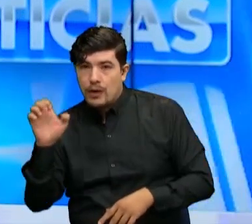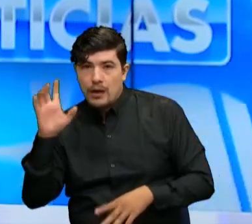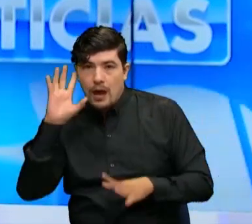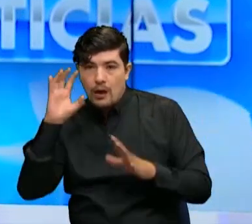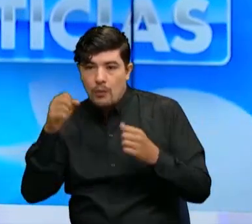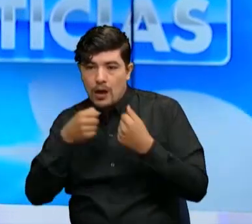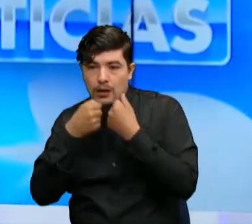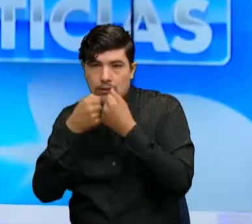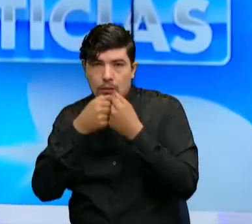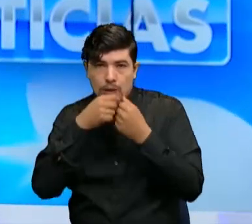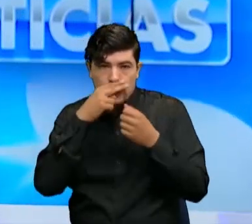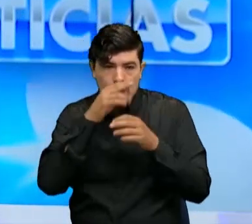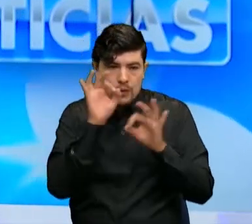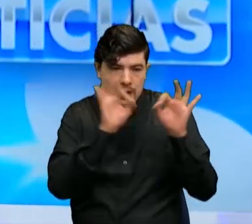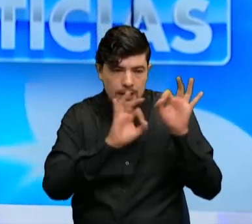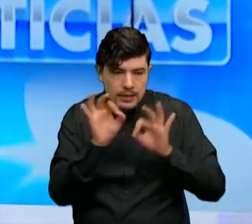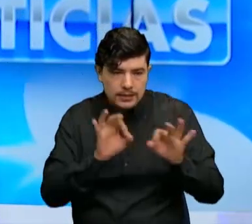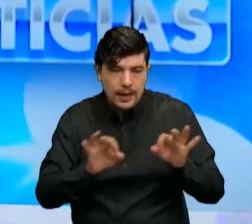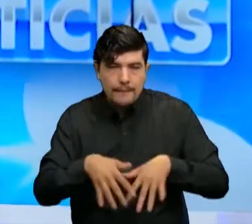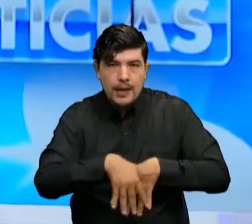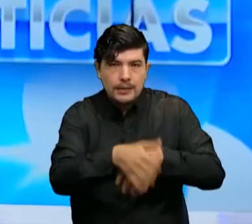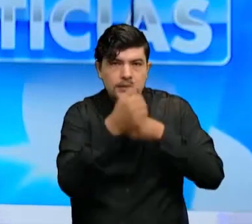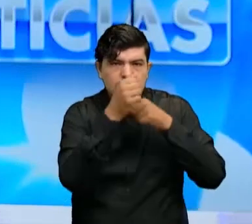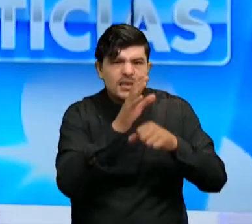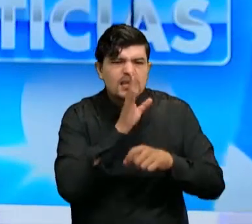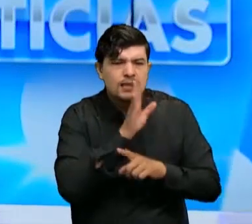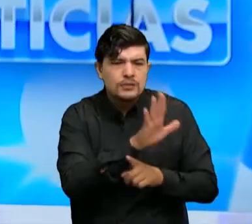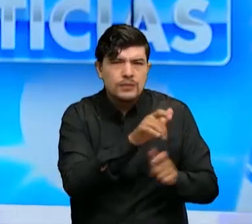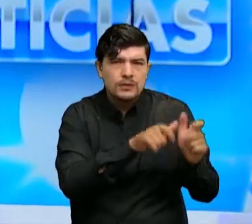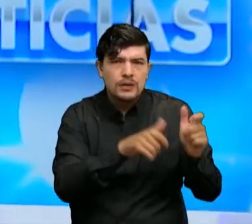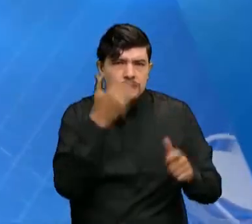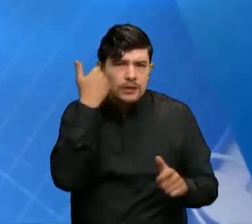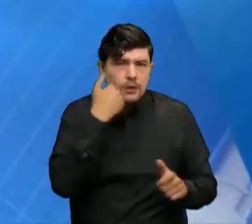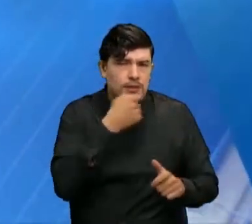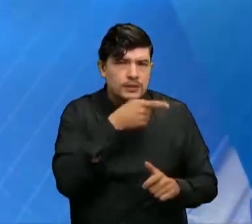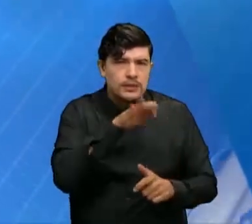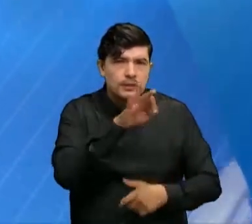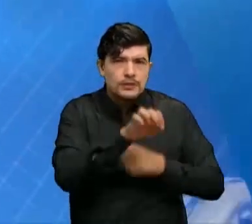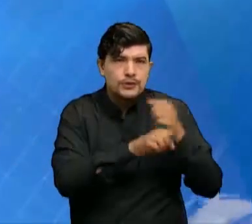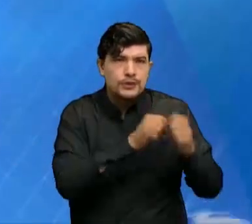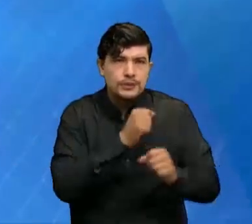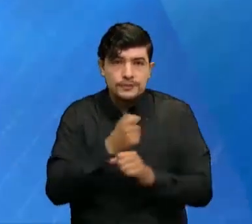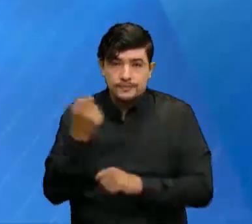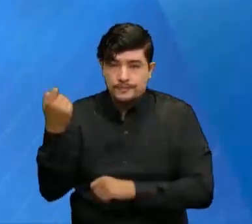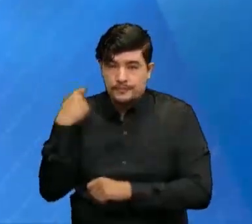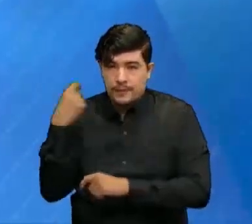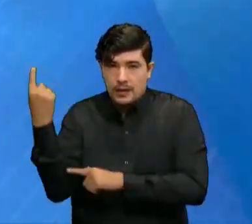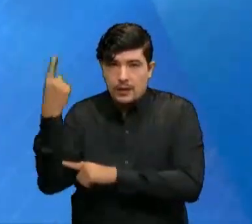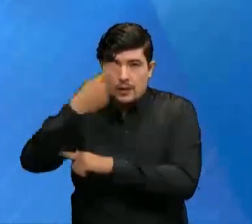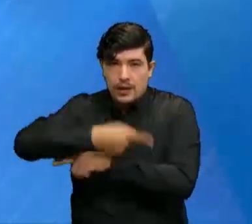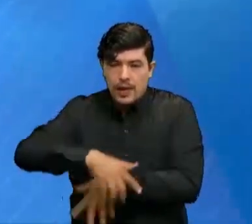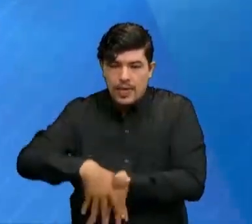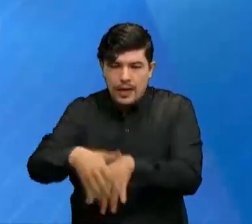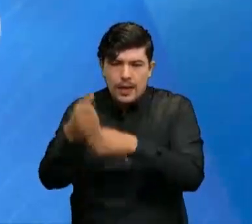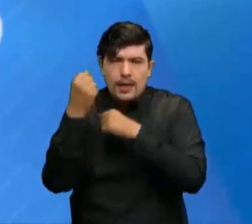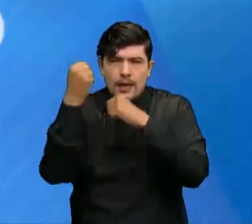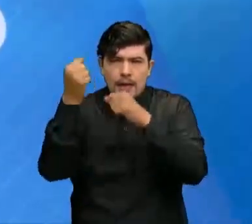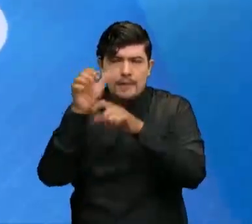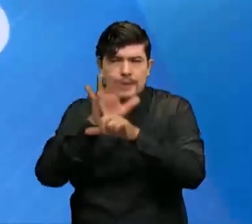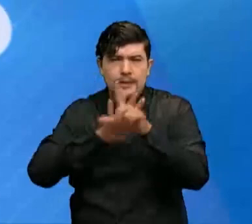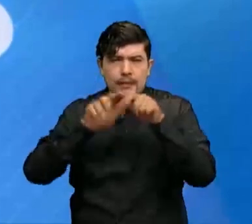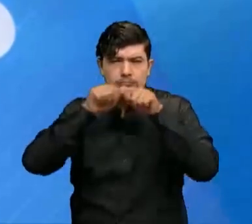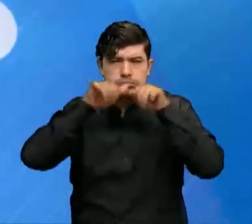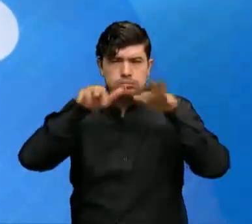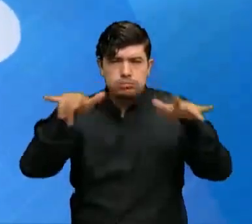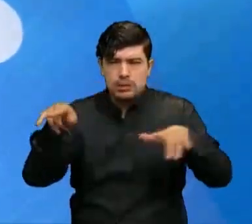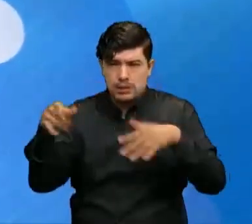edad. Justamente frente a este tema, representantes hablaron. En la última jornada de manifestaciones se hizo viral un